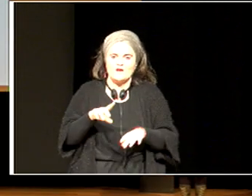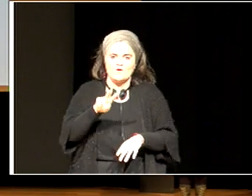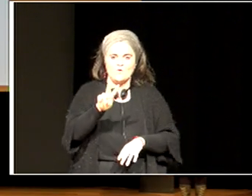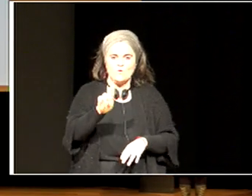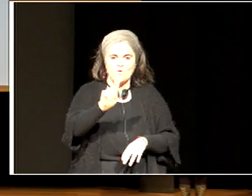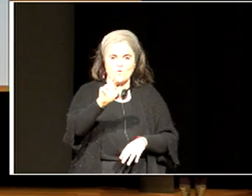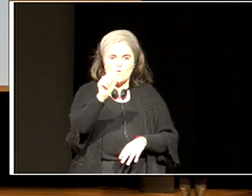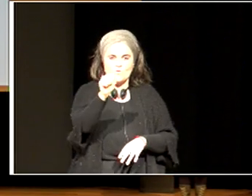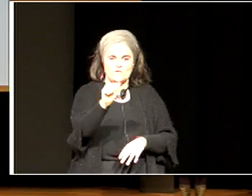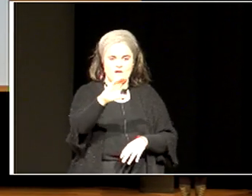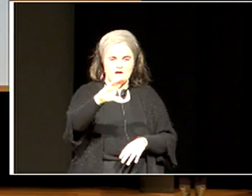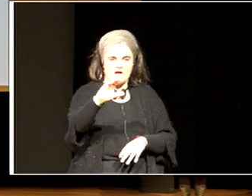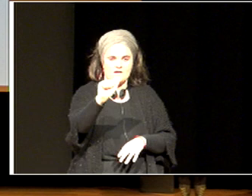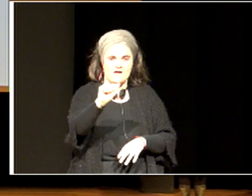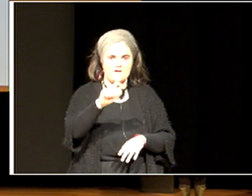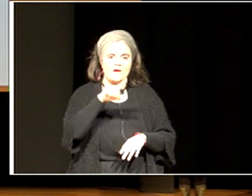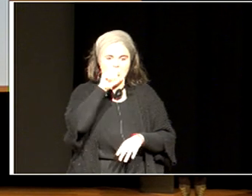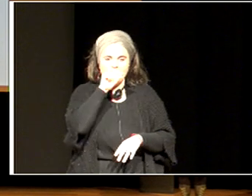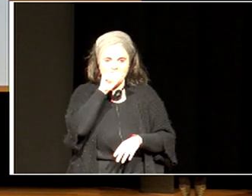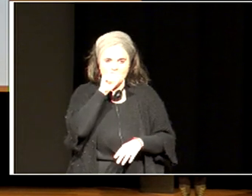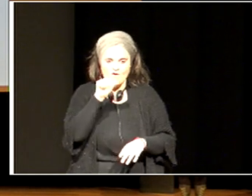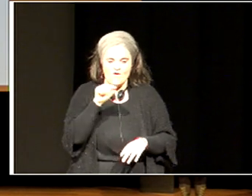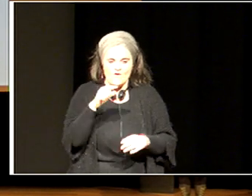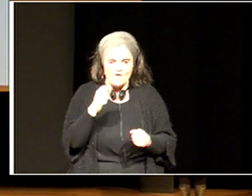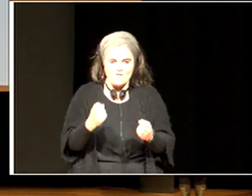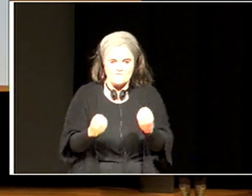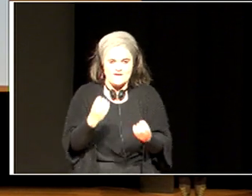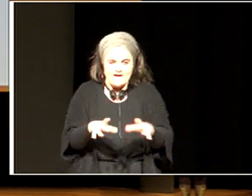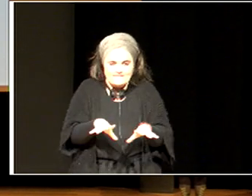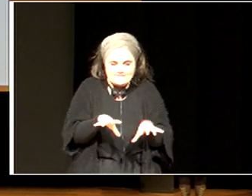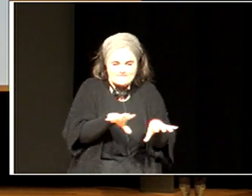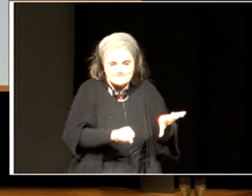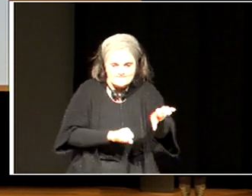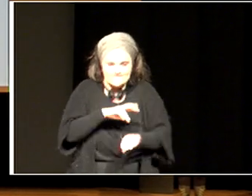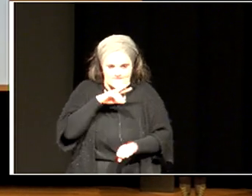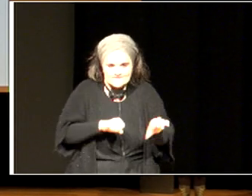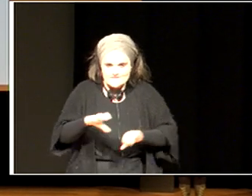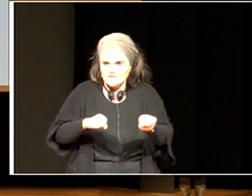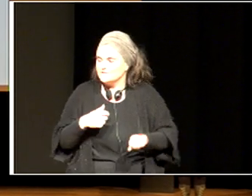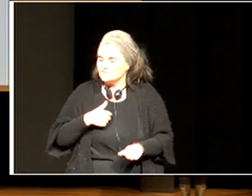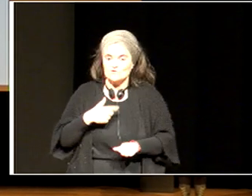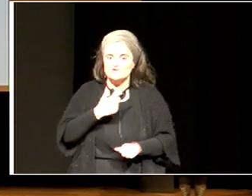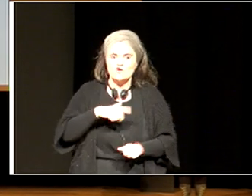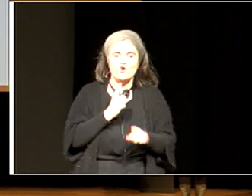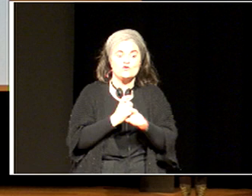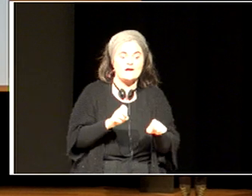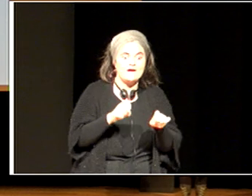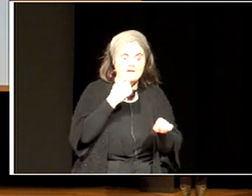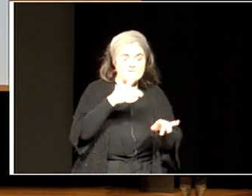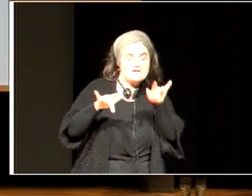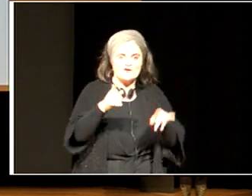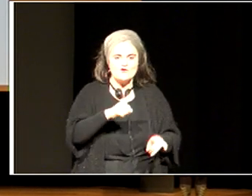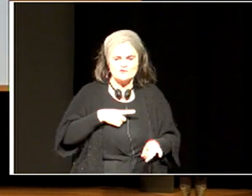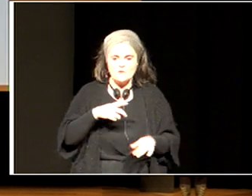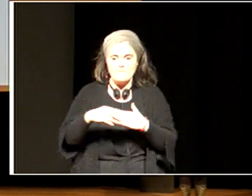pero no con lo que emery allá sino con todo que sea de recoger el papel no trato